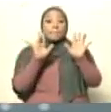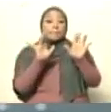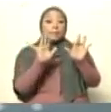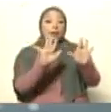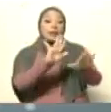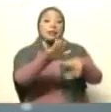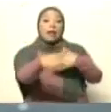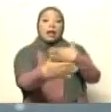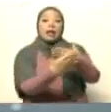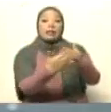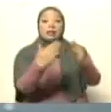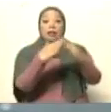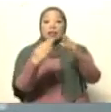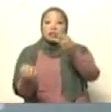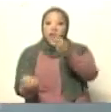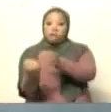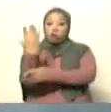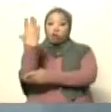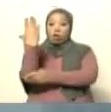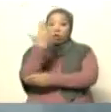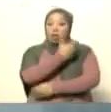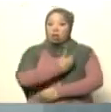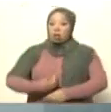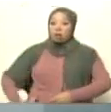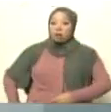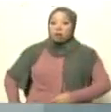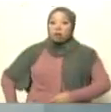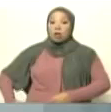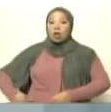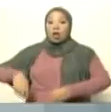Miraflores, comienzan los medios